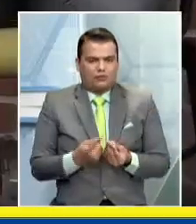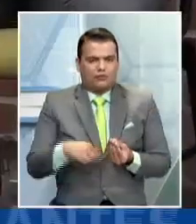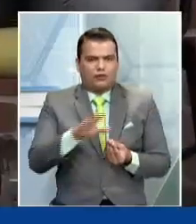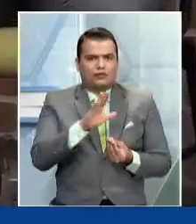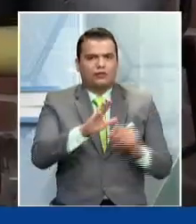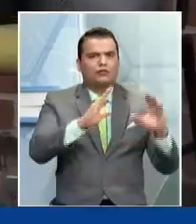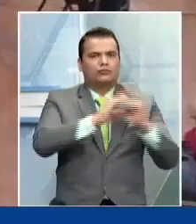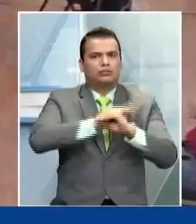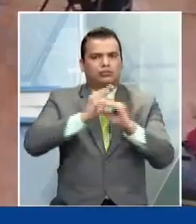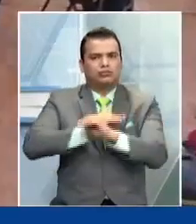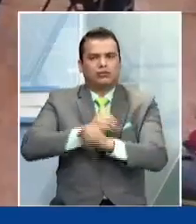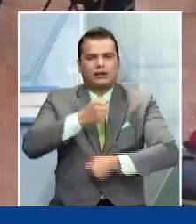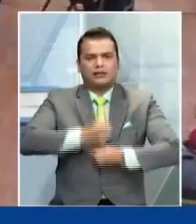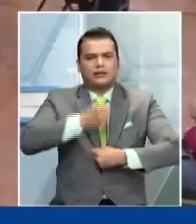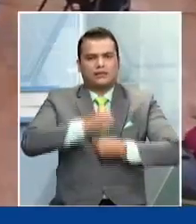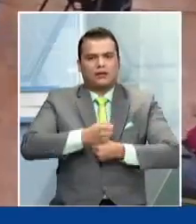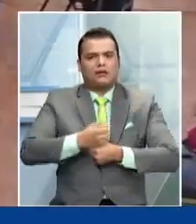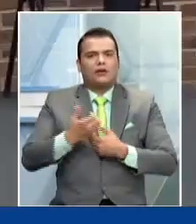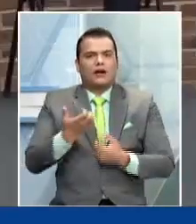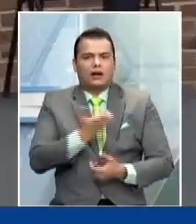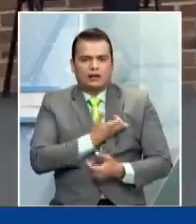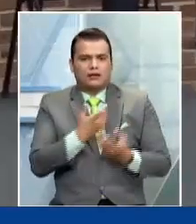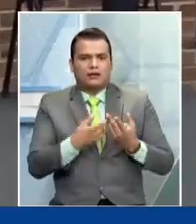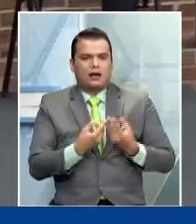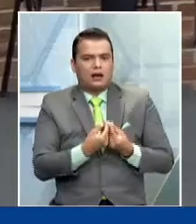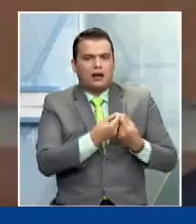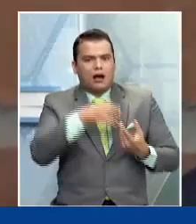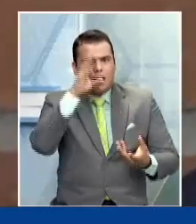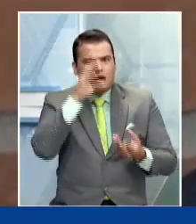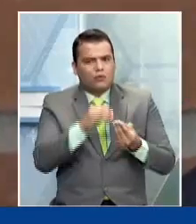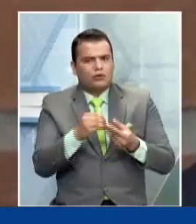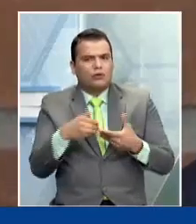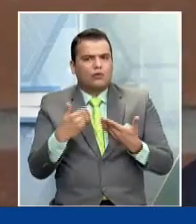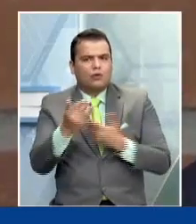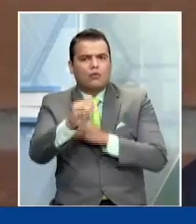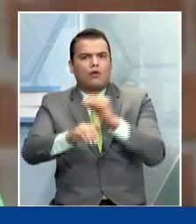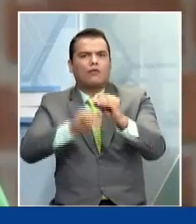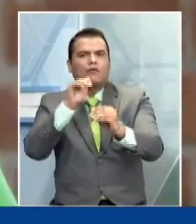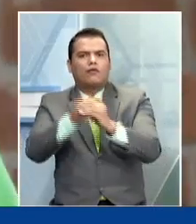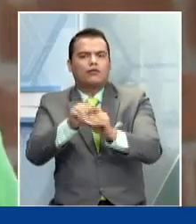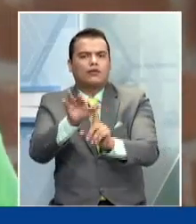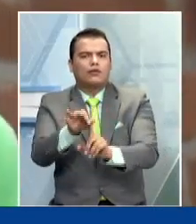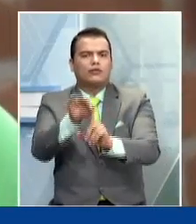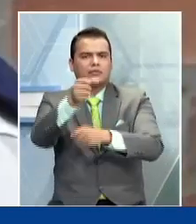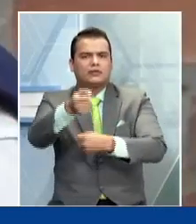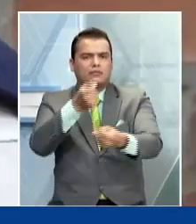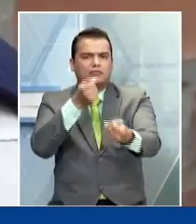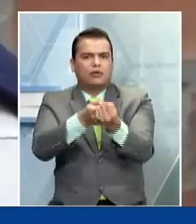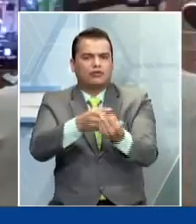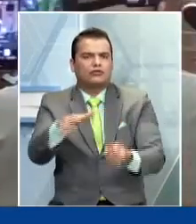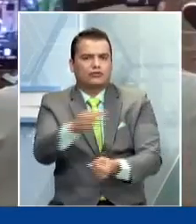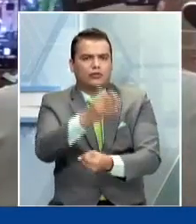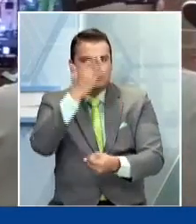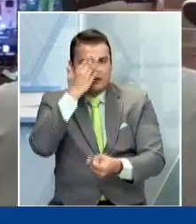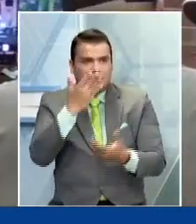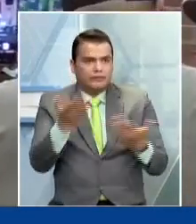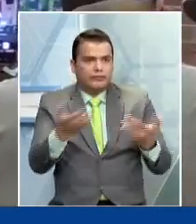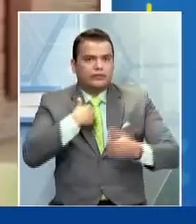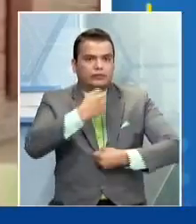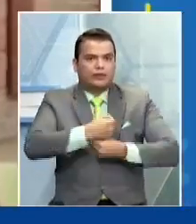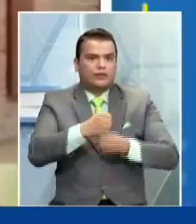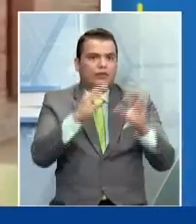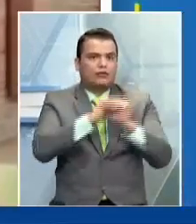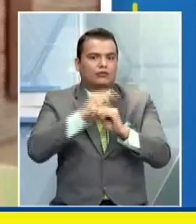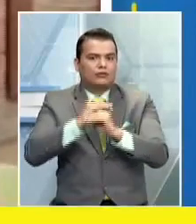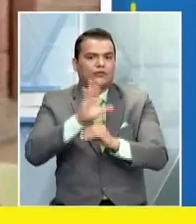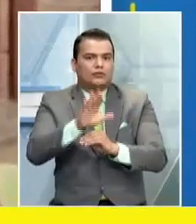del entretenimiento nocturno, la alcaldía de Cali y el consejo se comprometieron a estudiar la posibilidad de destinar un fondo para ayudar a los comerciantes cuyos ingresos dependen de esta actividad.